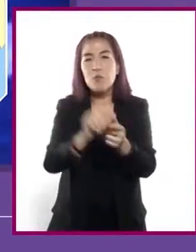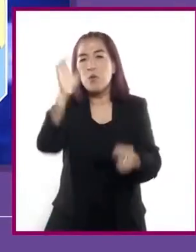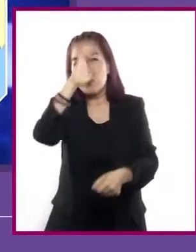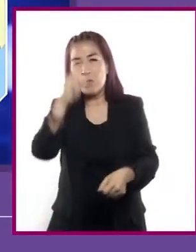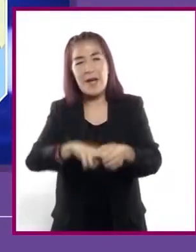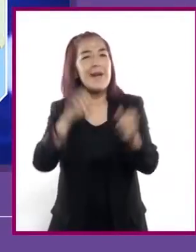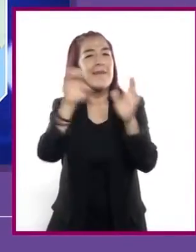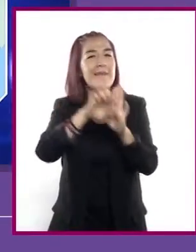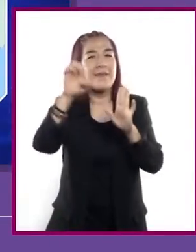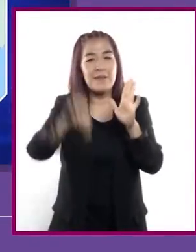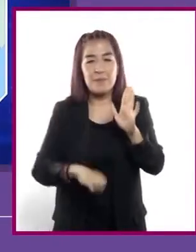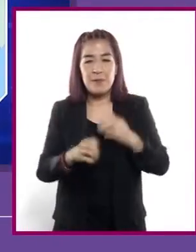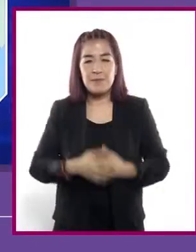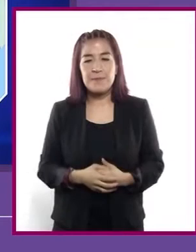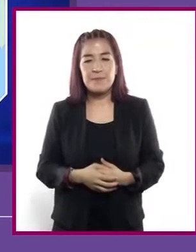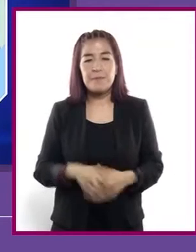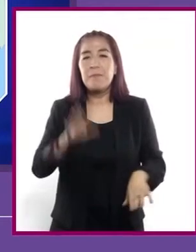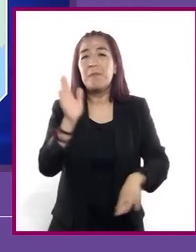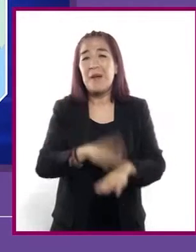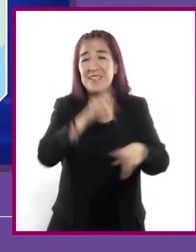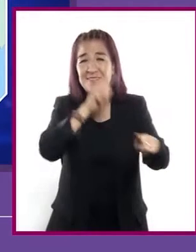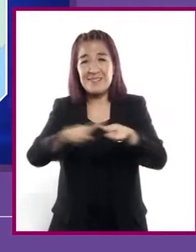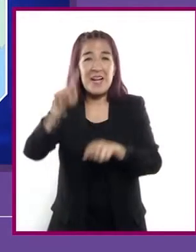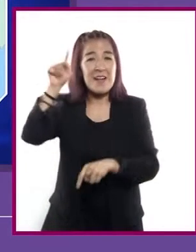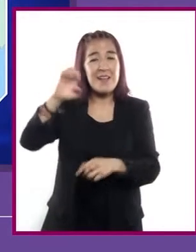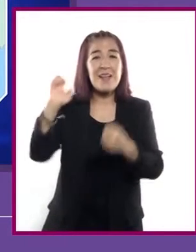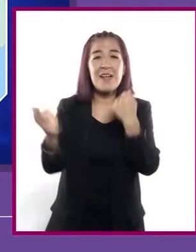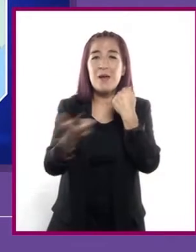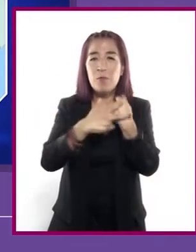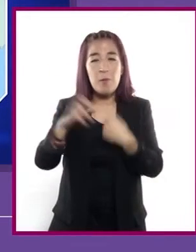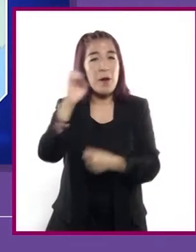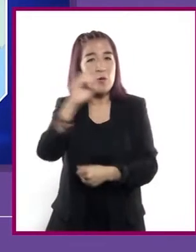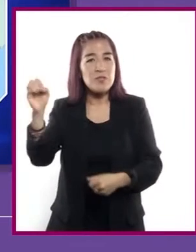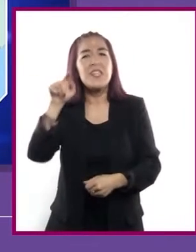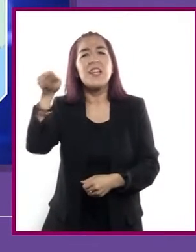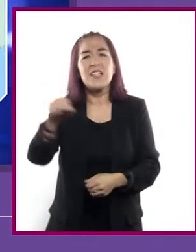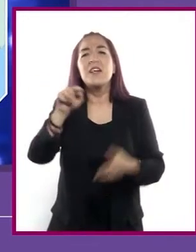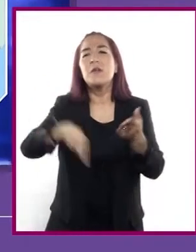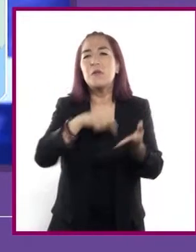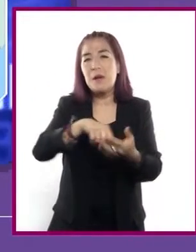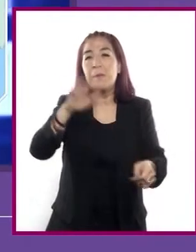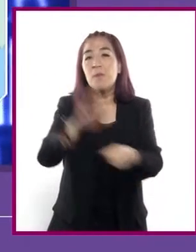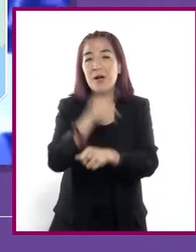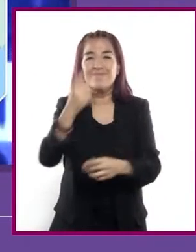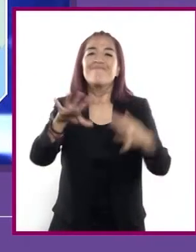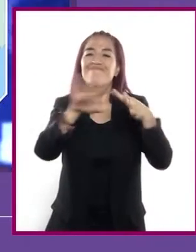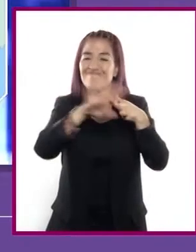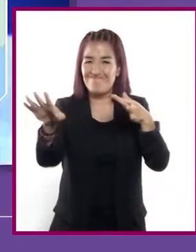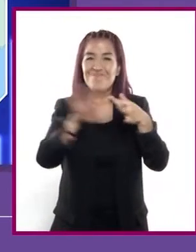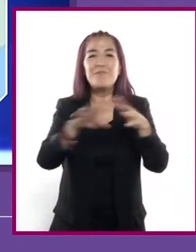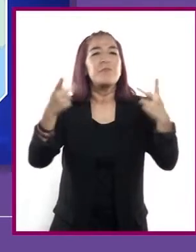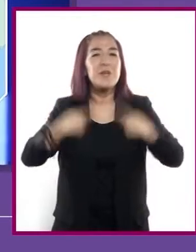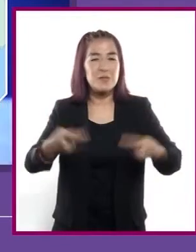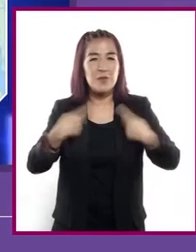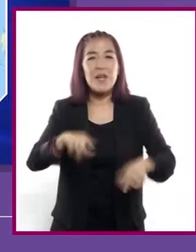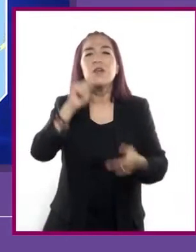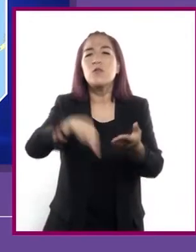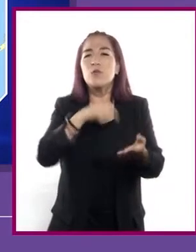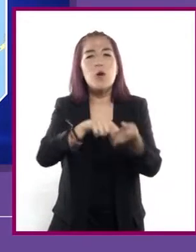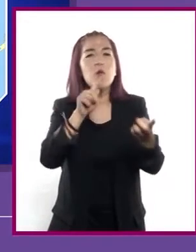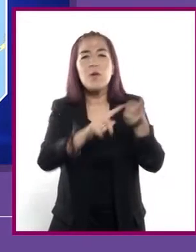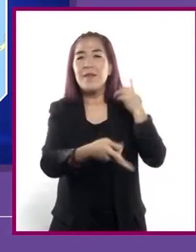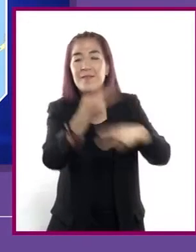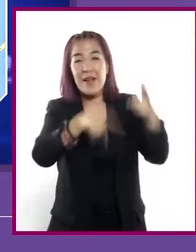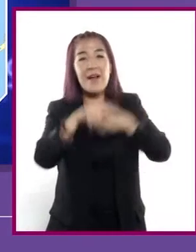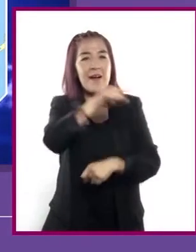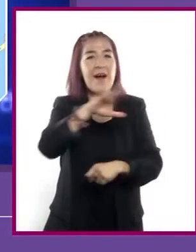Por ejemplo, la multiculturalidad en Europa Occidental se debe, en parte, a la entrada de inmigrantes procedentes principalmente